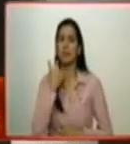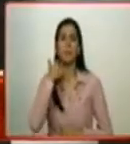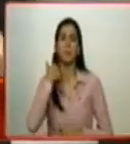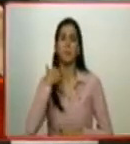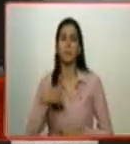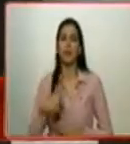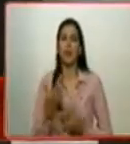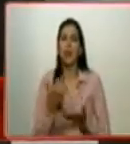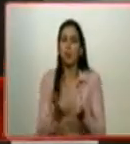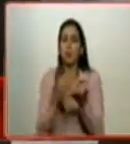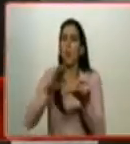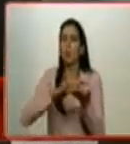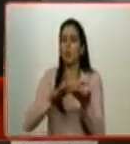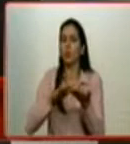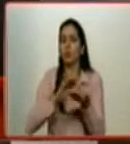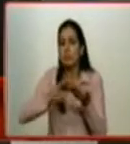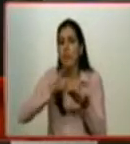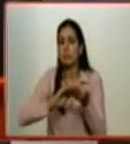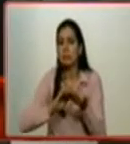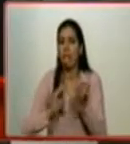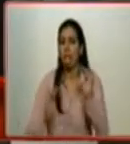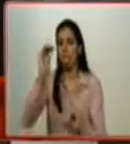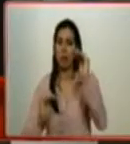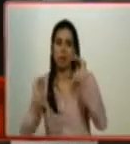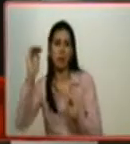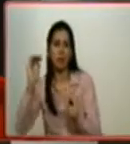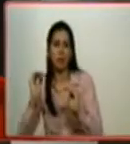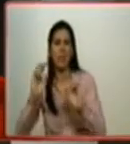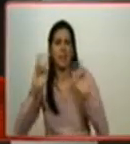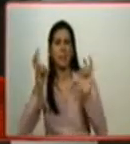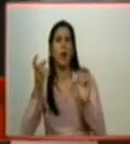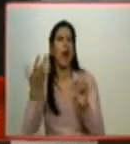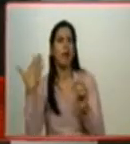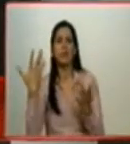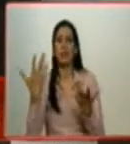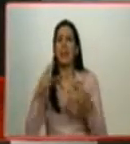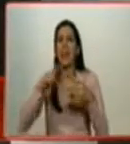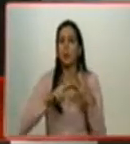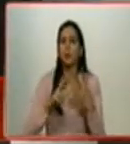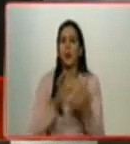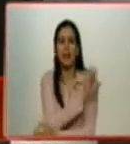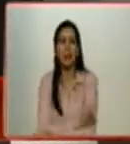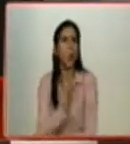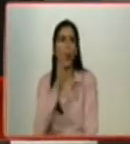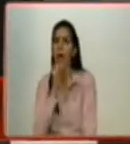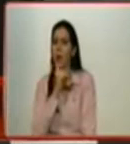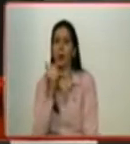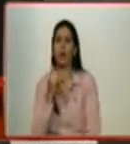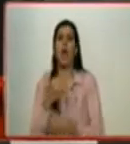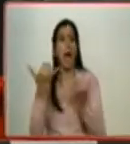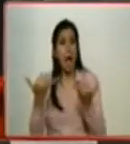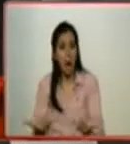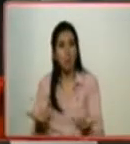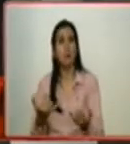Viene a resolver las asimetrías en el acceso a los recursos energéticos por la vía de